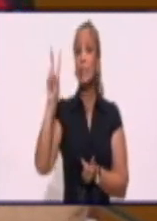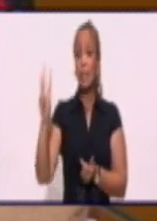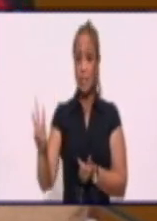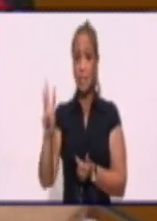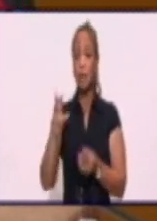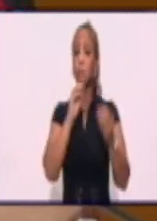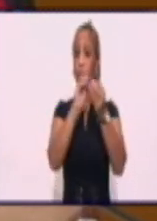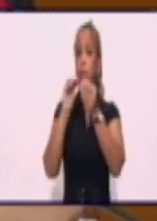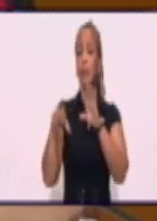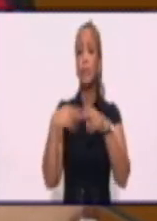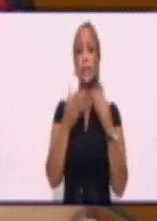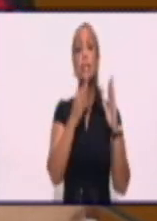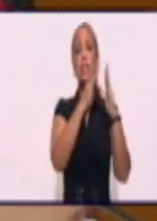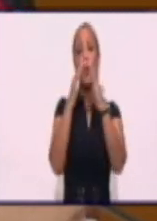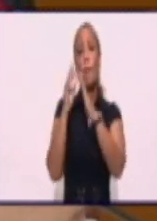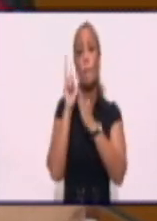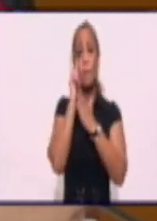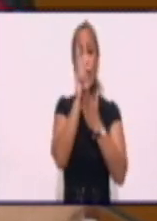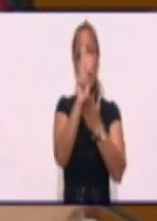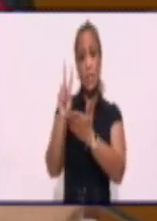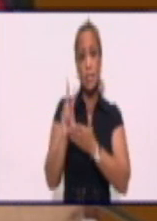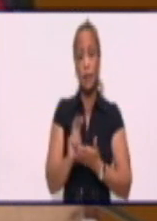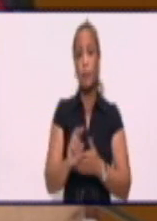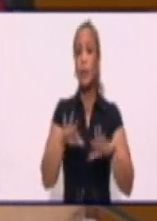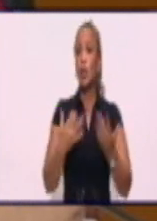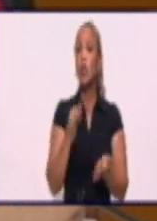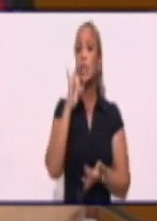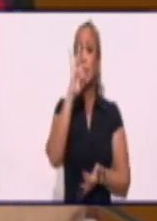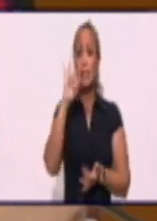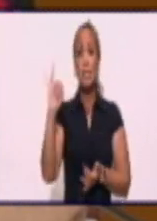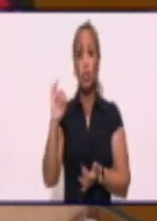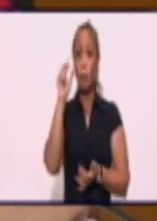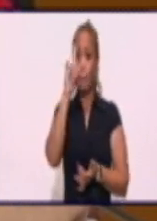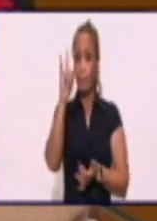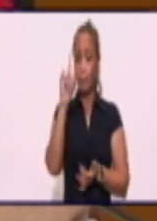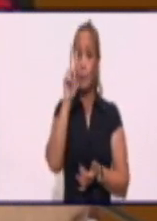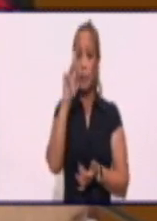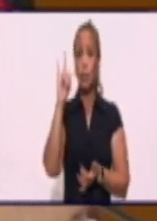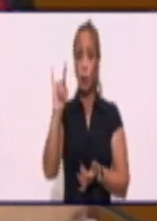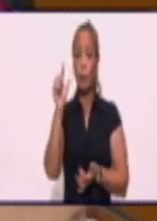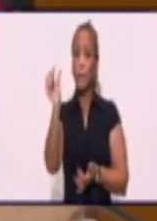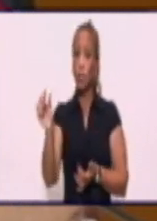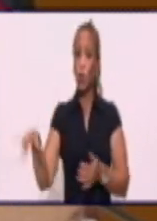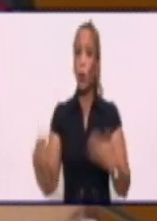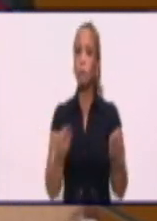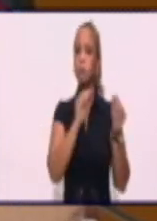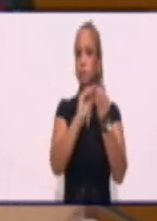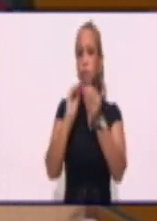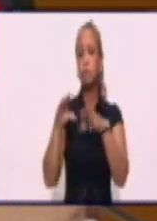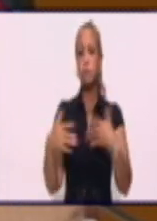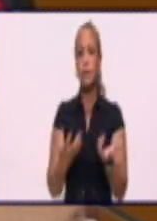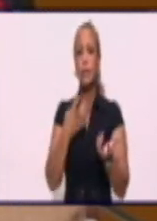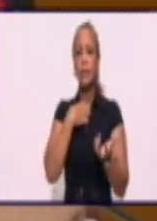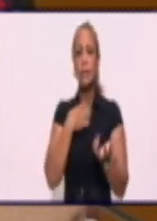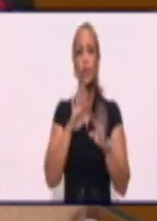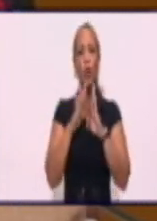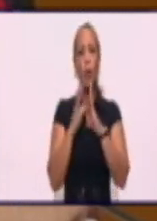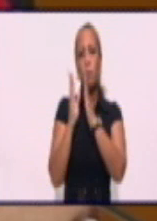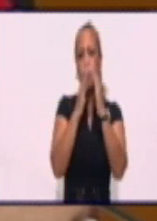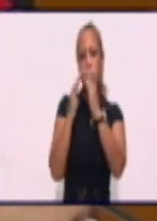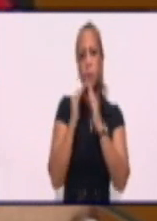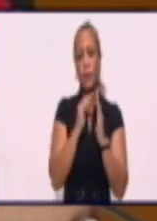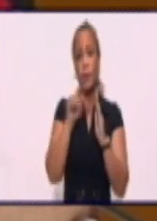la pesquisa, o sea que de los 769 personas con sintomatología sugestiva COVID que se levantan con la pesquisa diaria, de